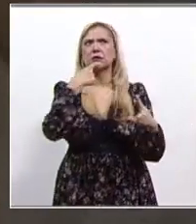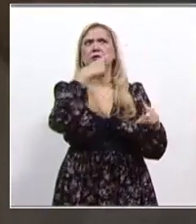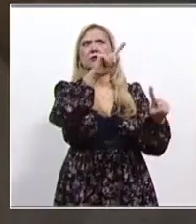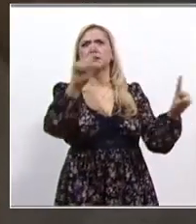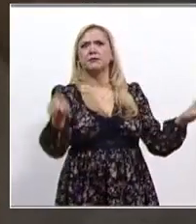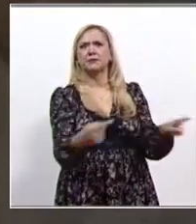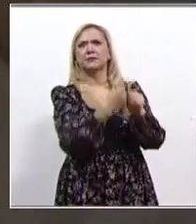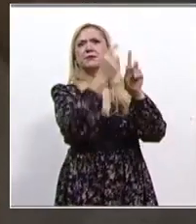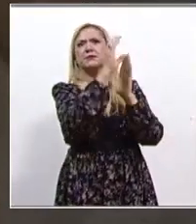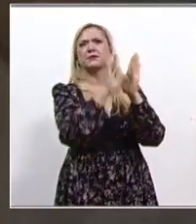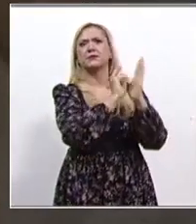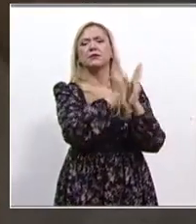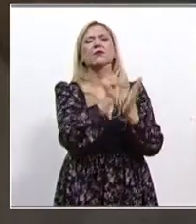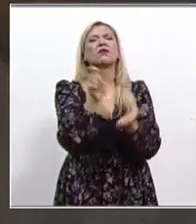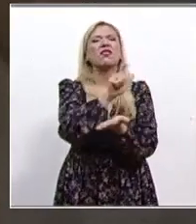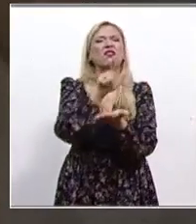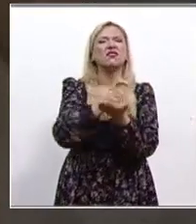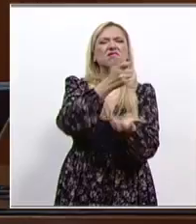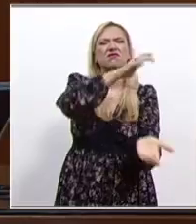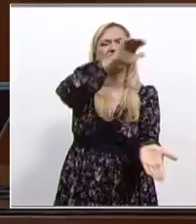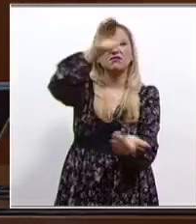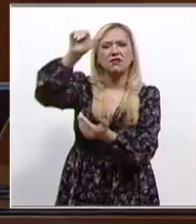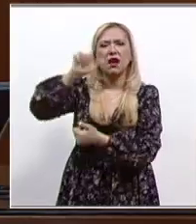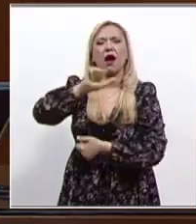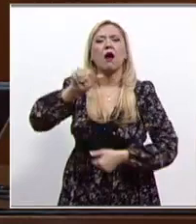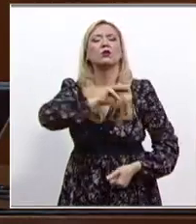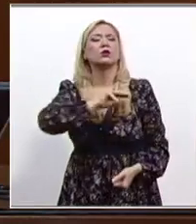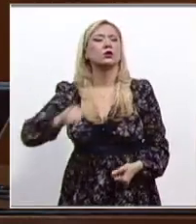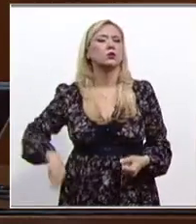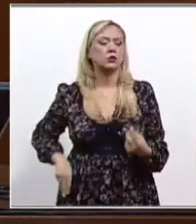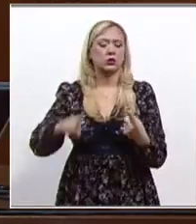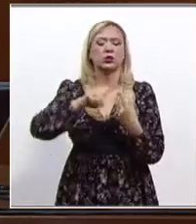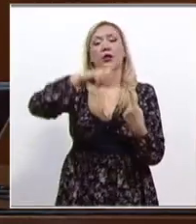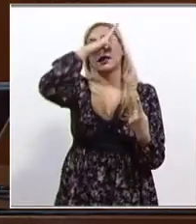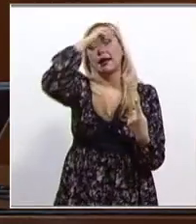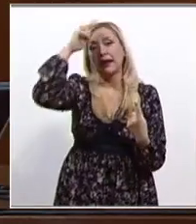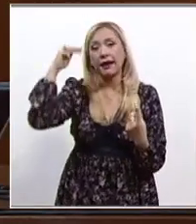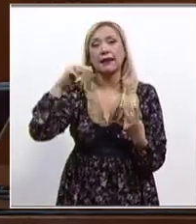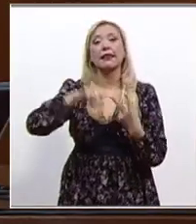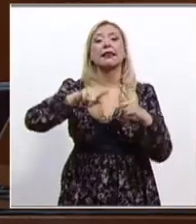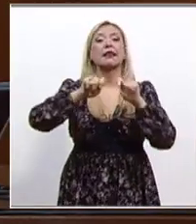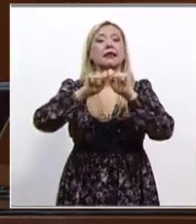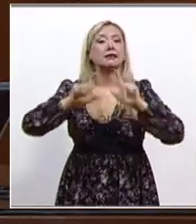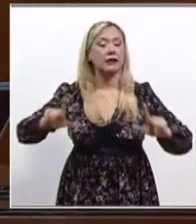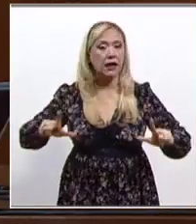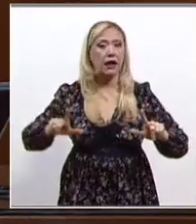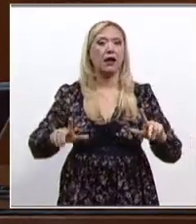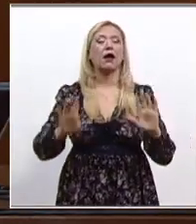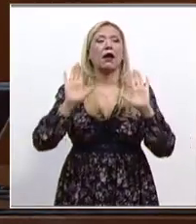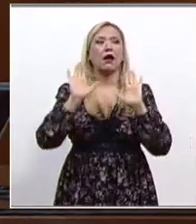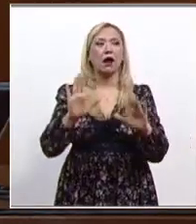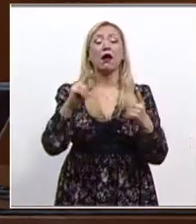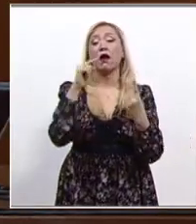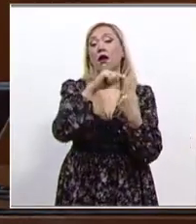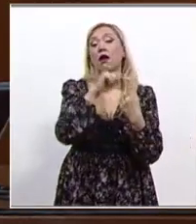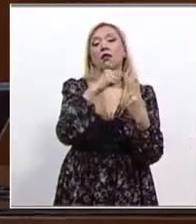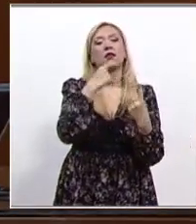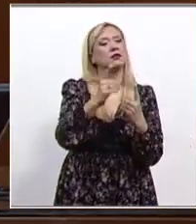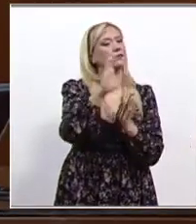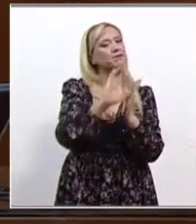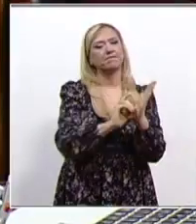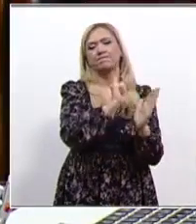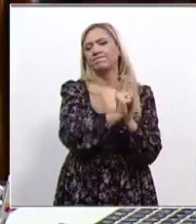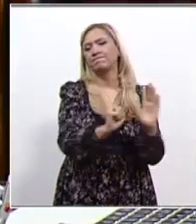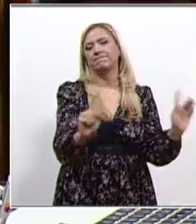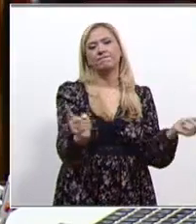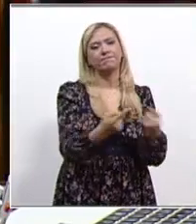inconstitucionalidad respecto de leyes de ingresos de municipios tanto de Nayarit como de Tlaxcala. En el primer caso declaró la inconstitucionalidad